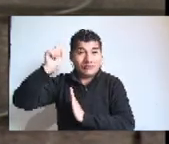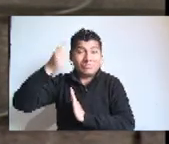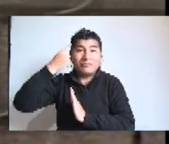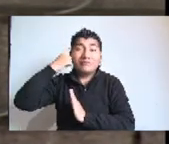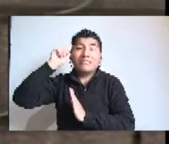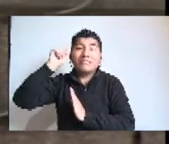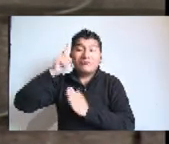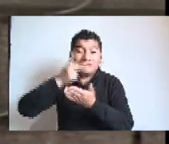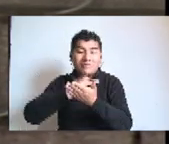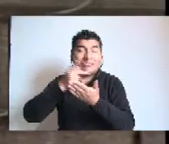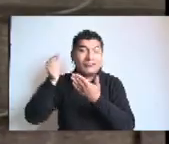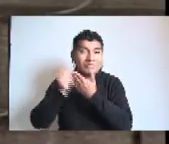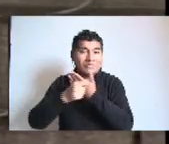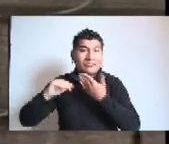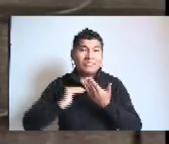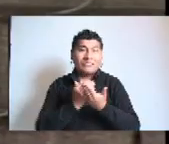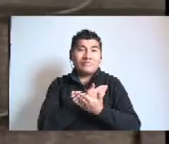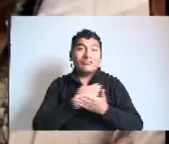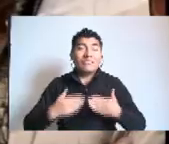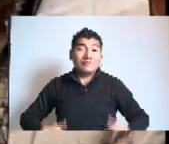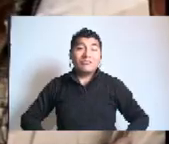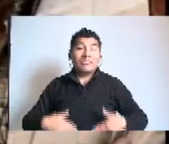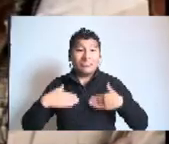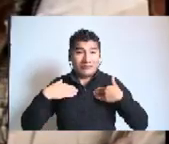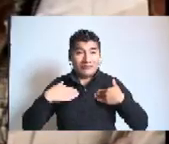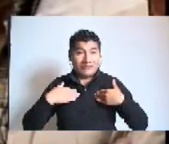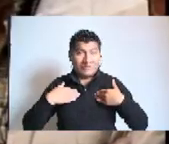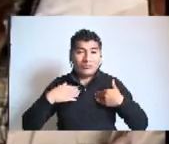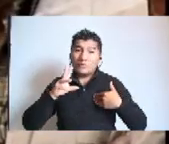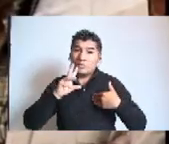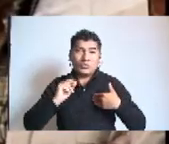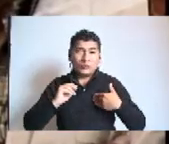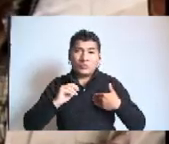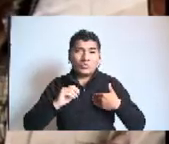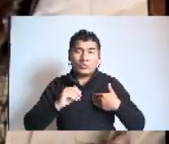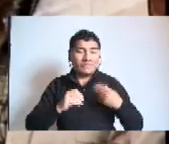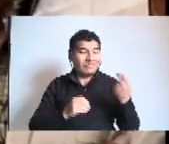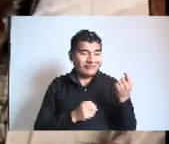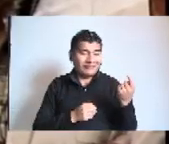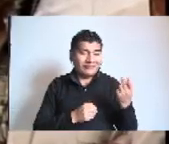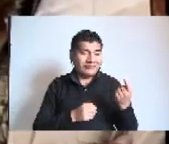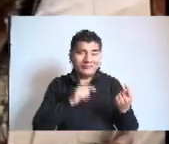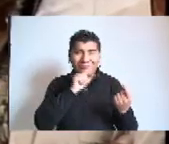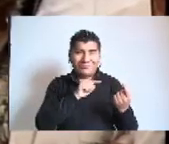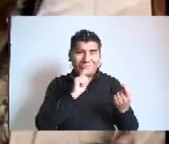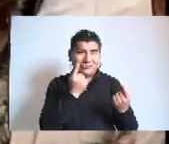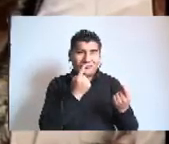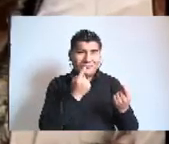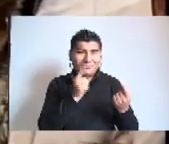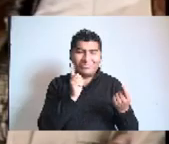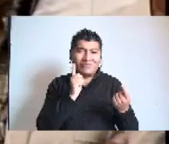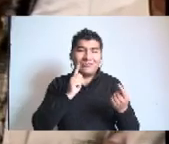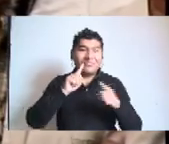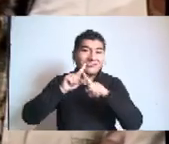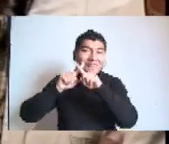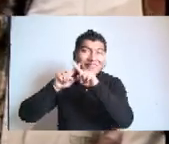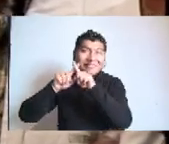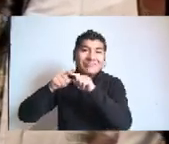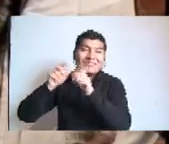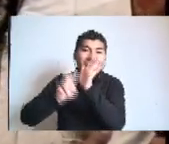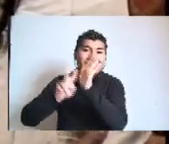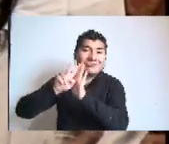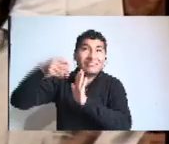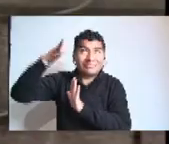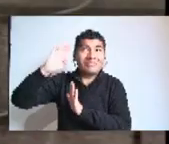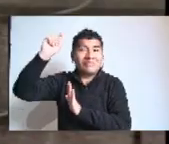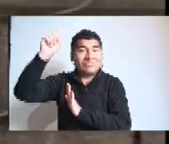para que los programas de nuestra vida no sean según el dinero, sino según Dios. ¿Qué